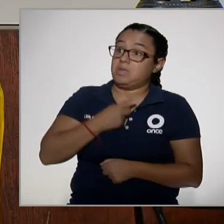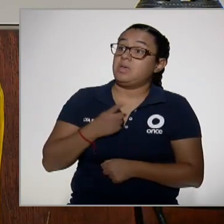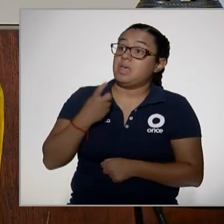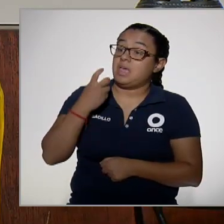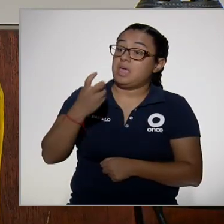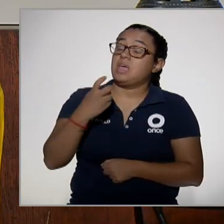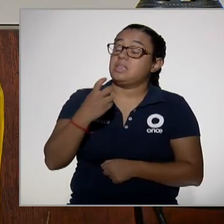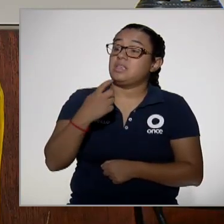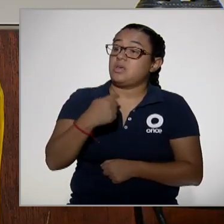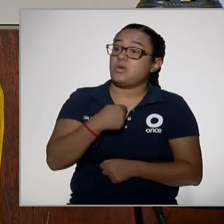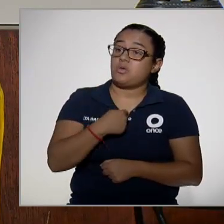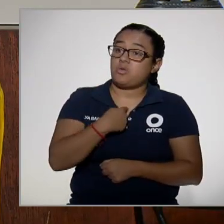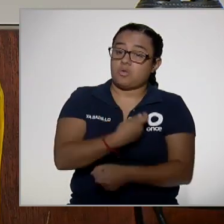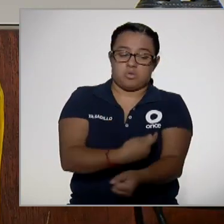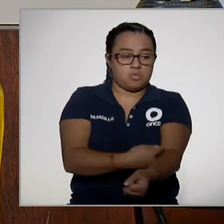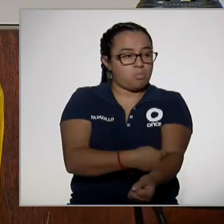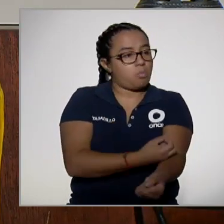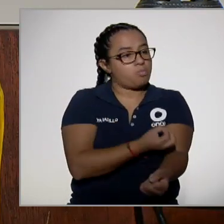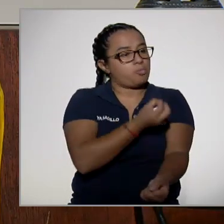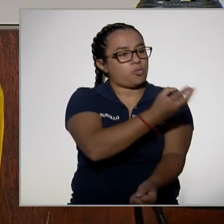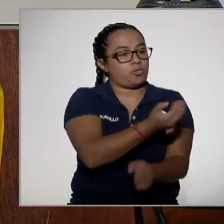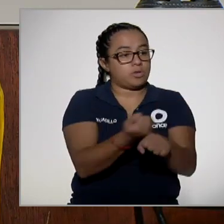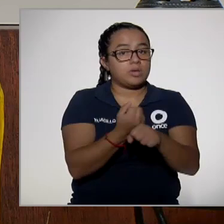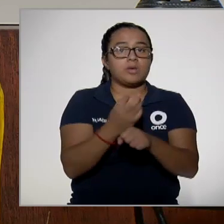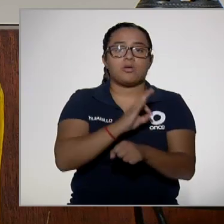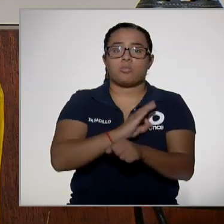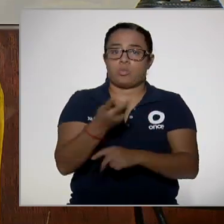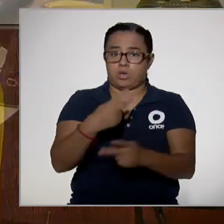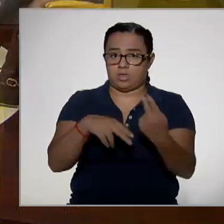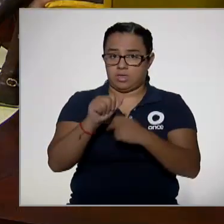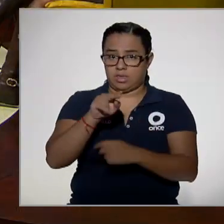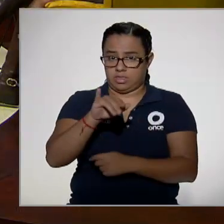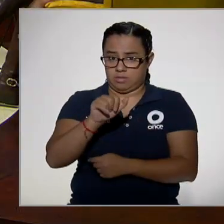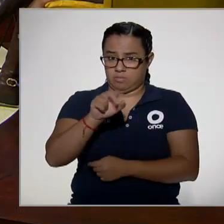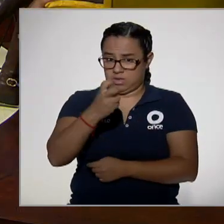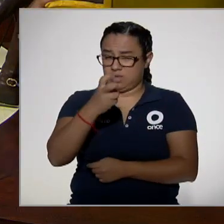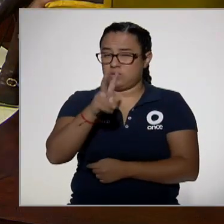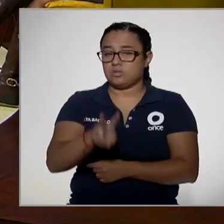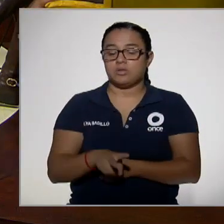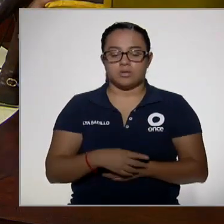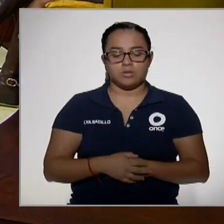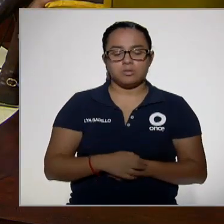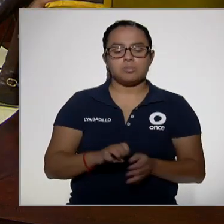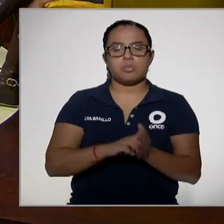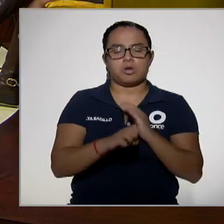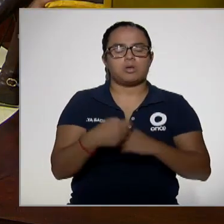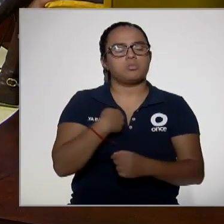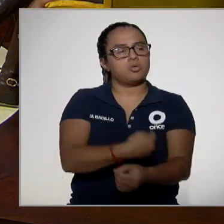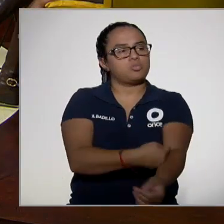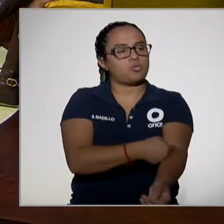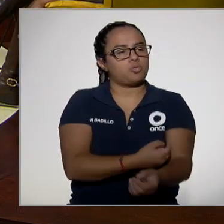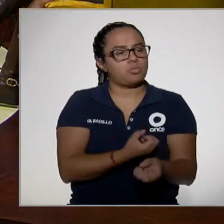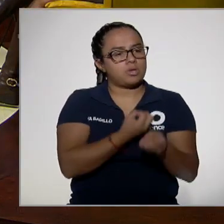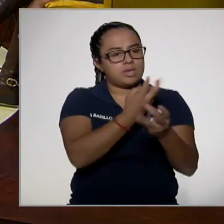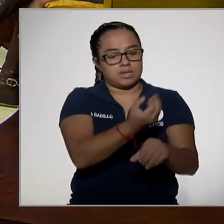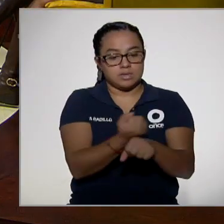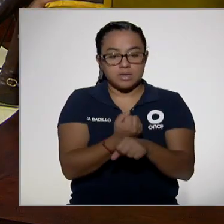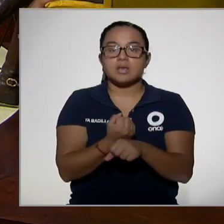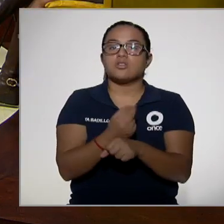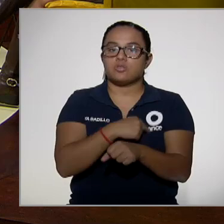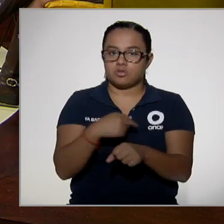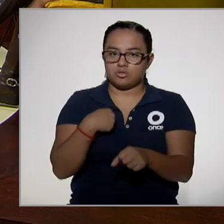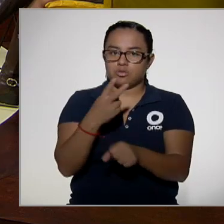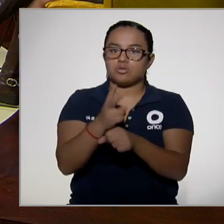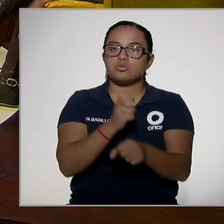causar anemia es verdad no nosotros podemos tener una donación de sangre y los invitamos a que donen sangre